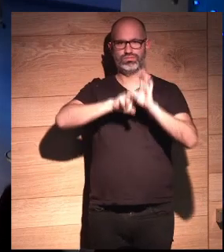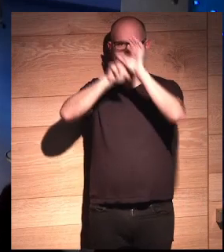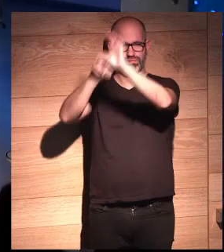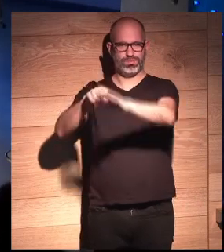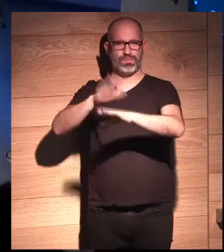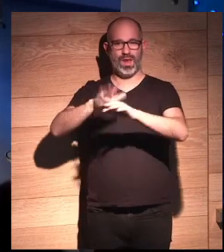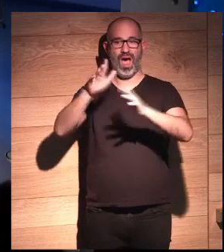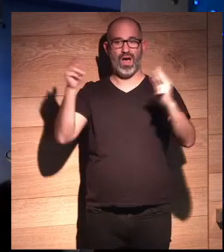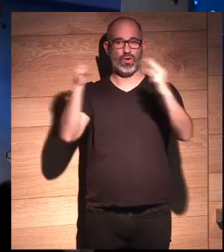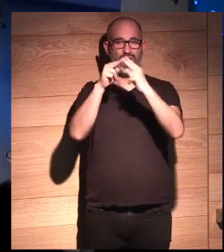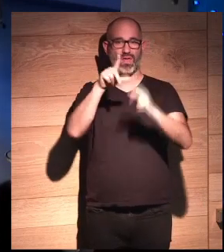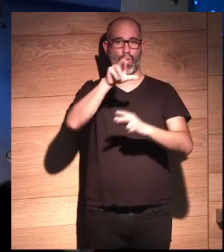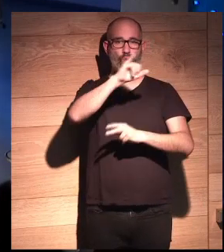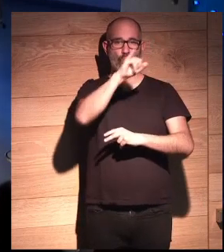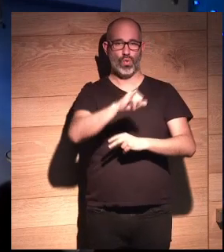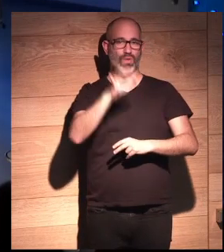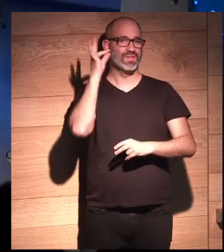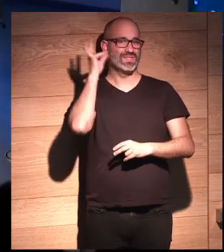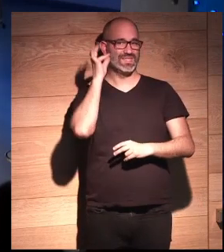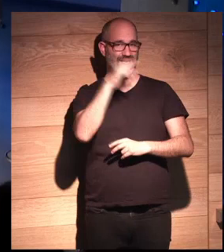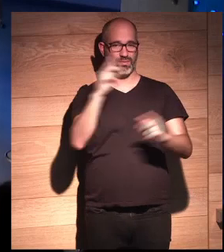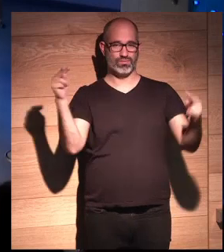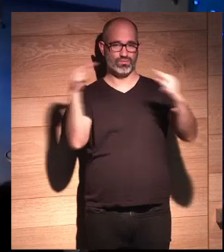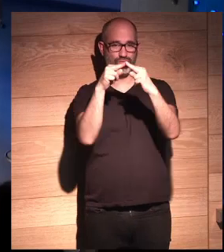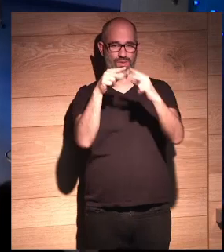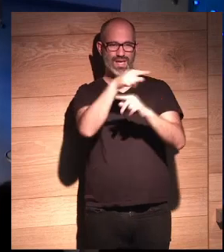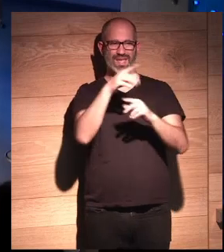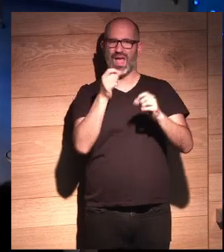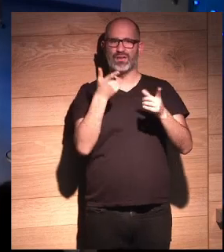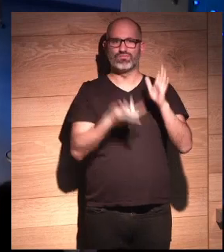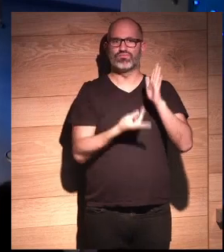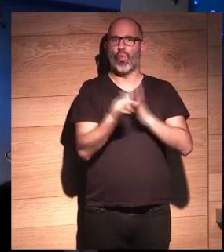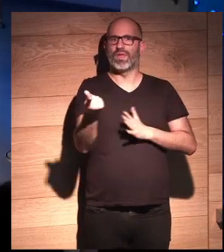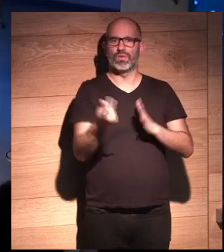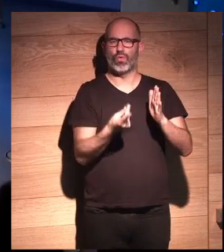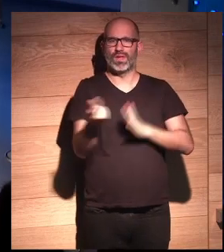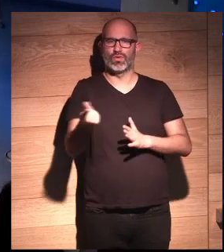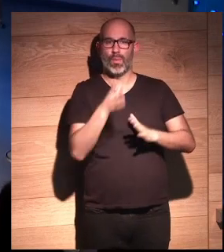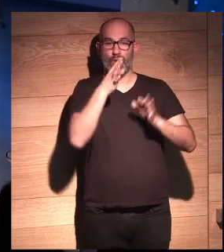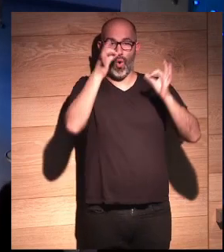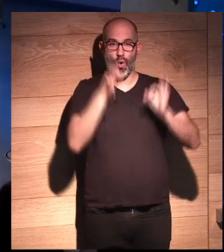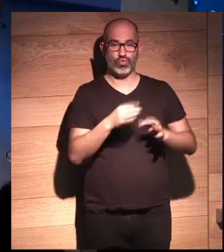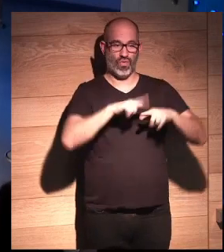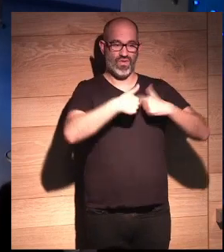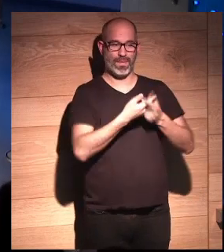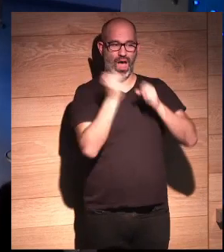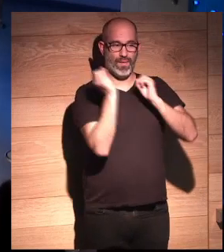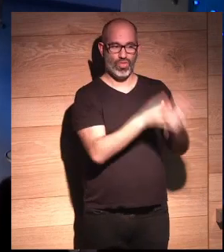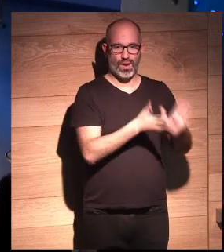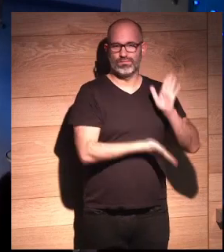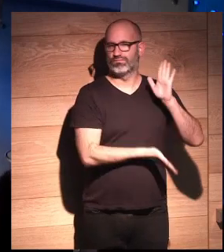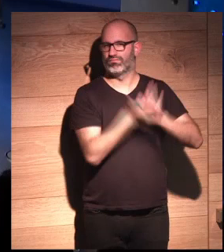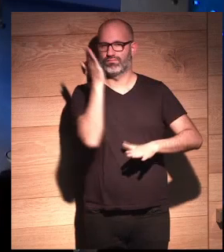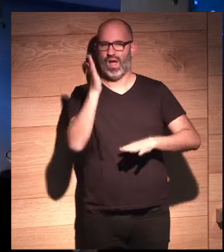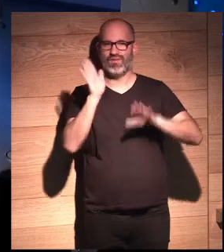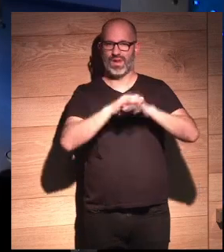ese viaje conoce a Luz. Luz es una chica que está huyendo justo después de haber abandonado a su familia. Entonces al final